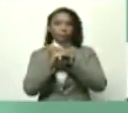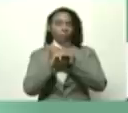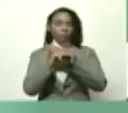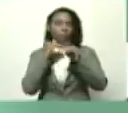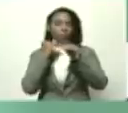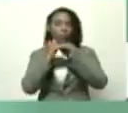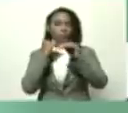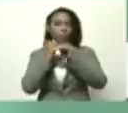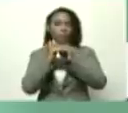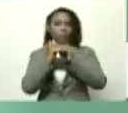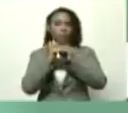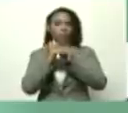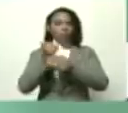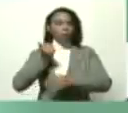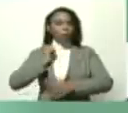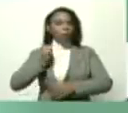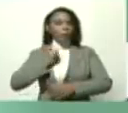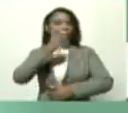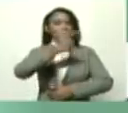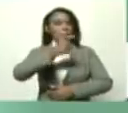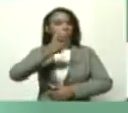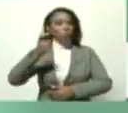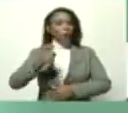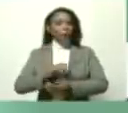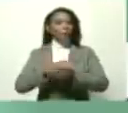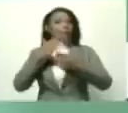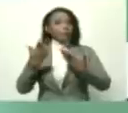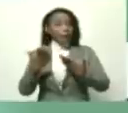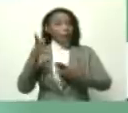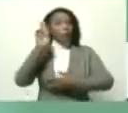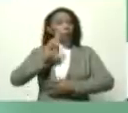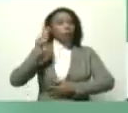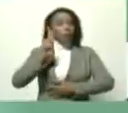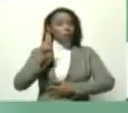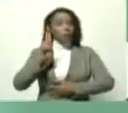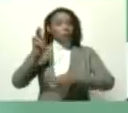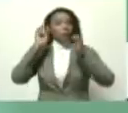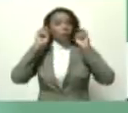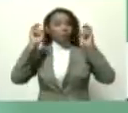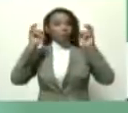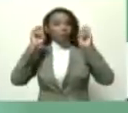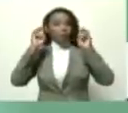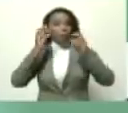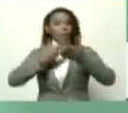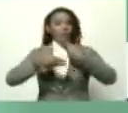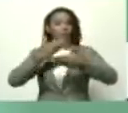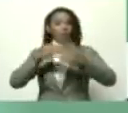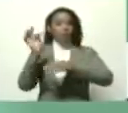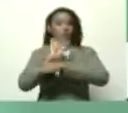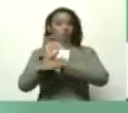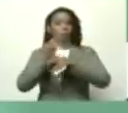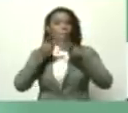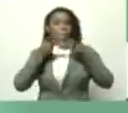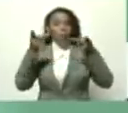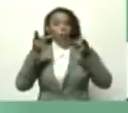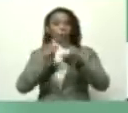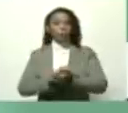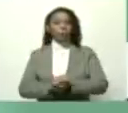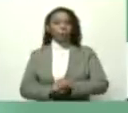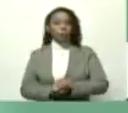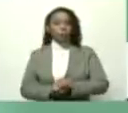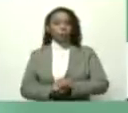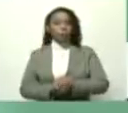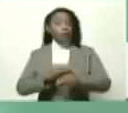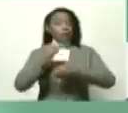Igual, cualquier persona que utilizando alguna prerrogativa relacionada con su función pública